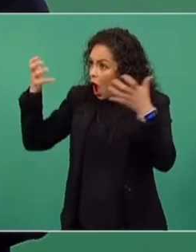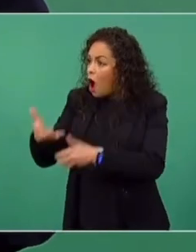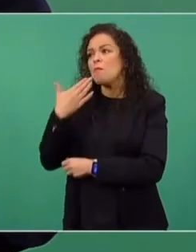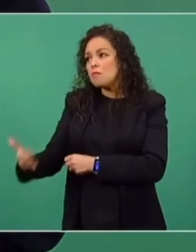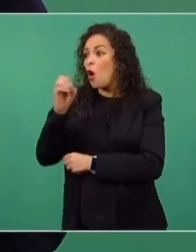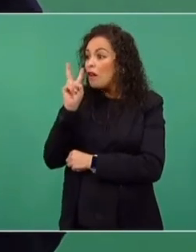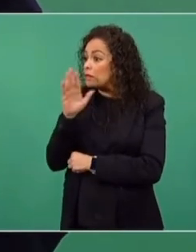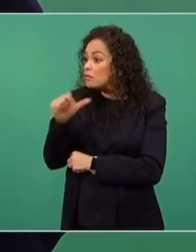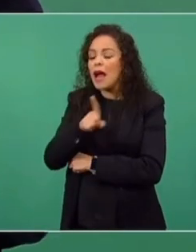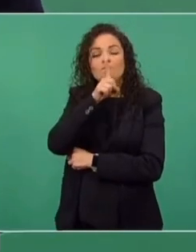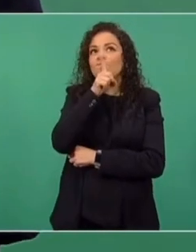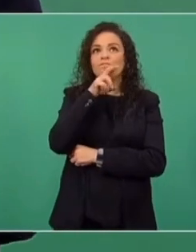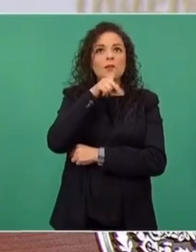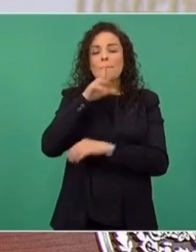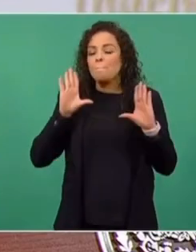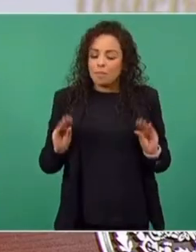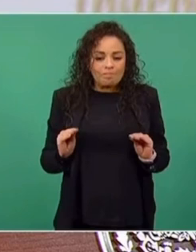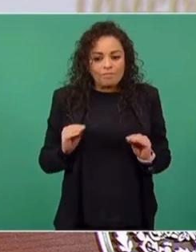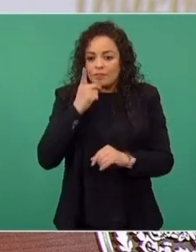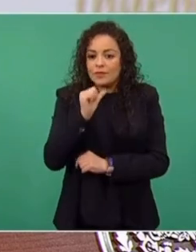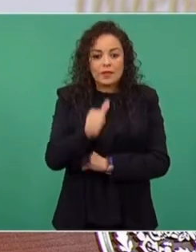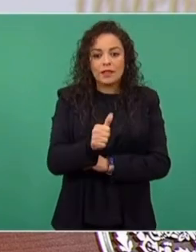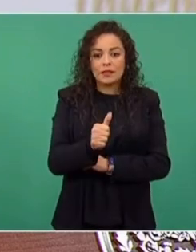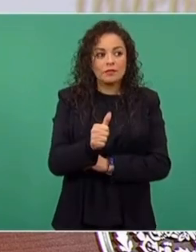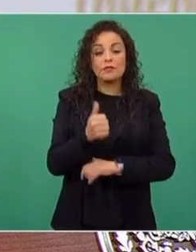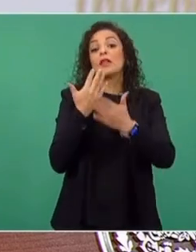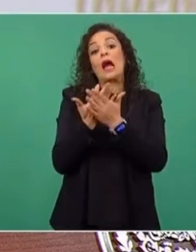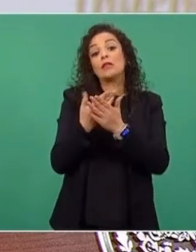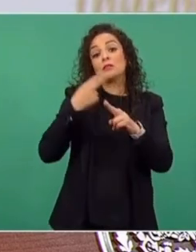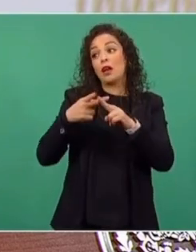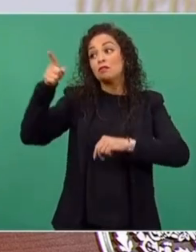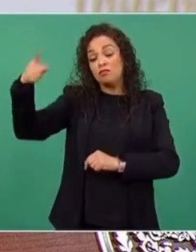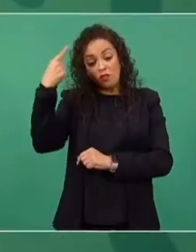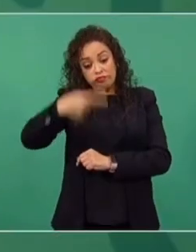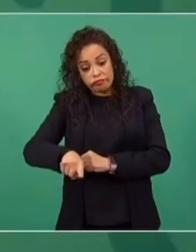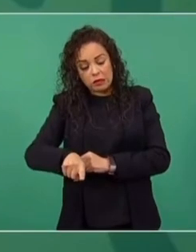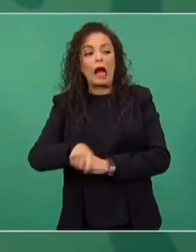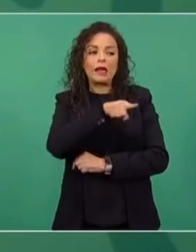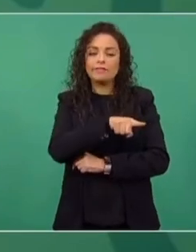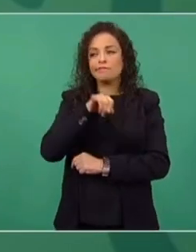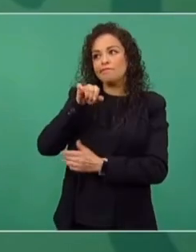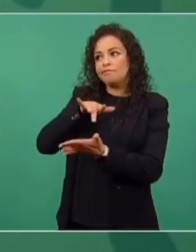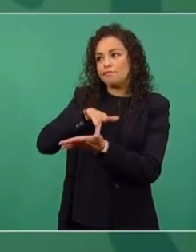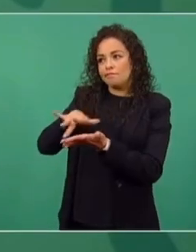O se quedaban callados, estaban esperando que les dieran órdenes para apoyar